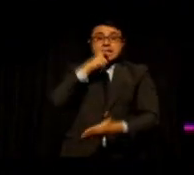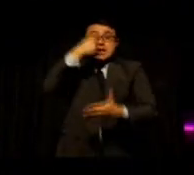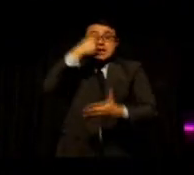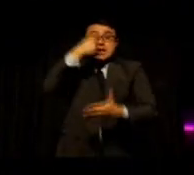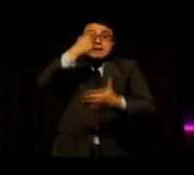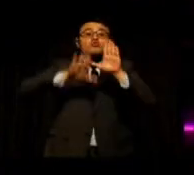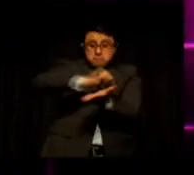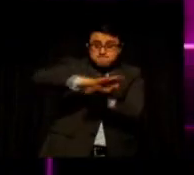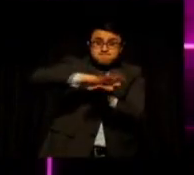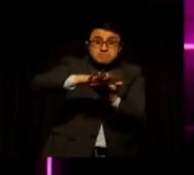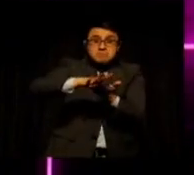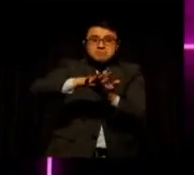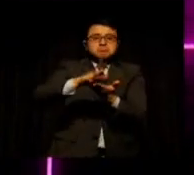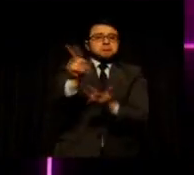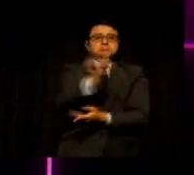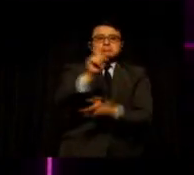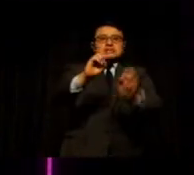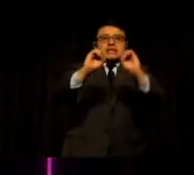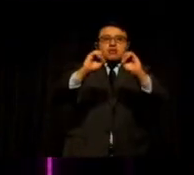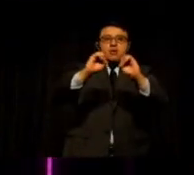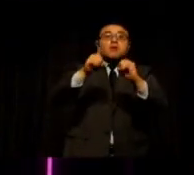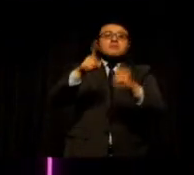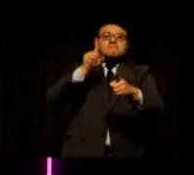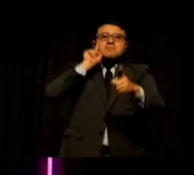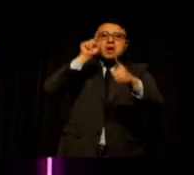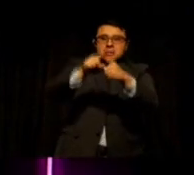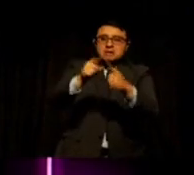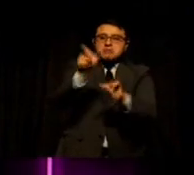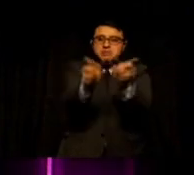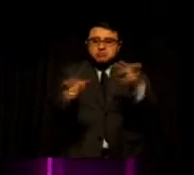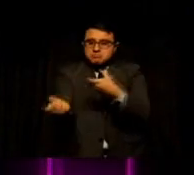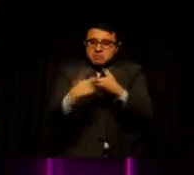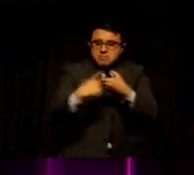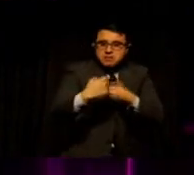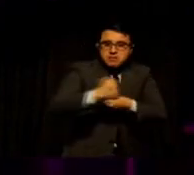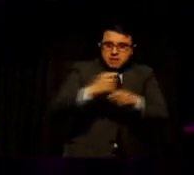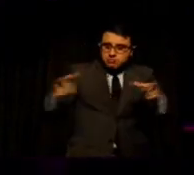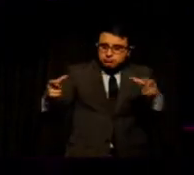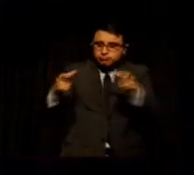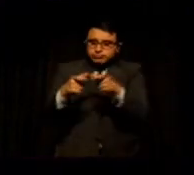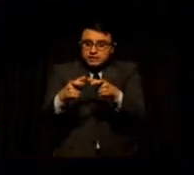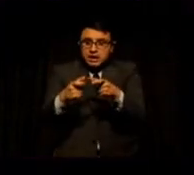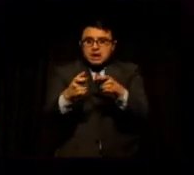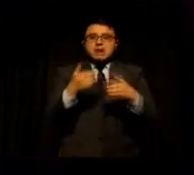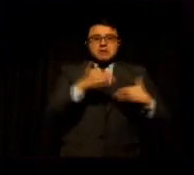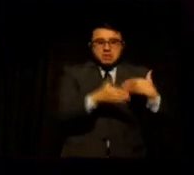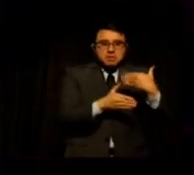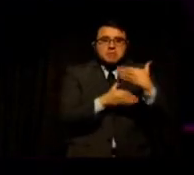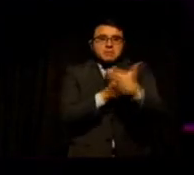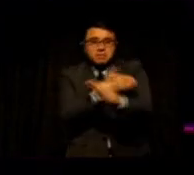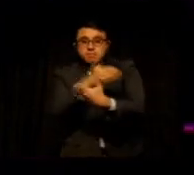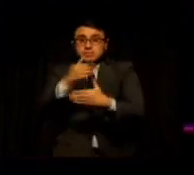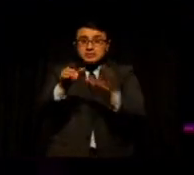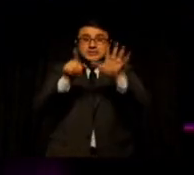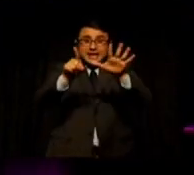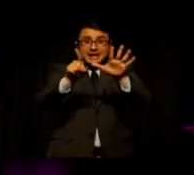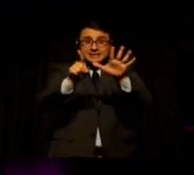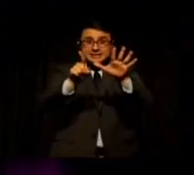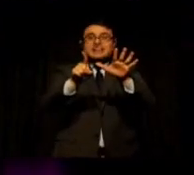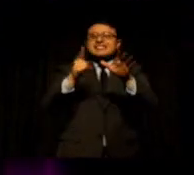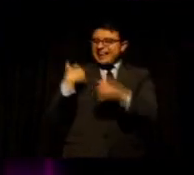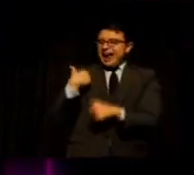hay un mínimo inversión y a cambio mínimo de empleos llamamos en seis porque ya transcurrió un año